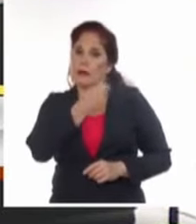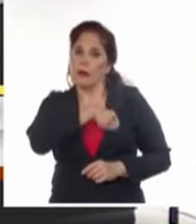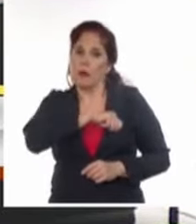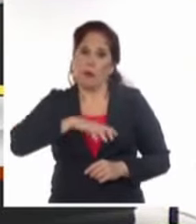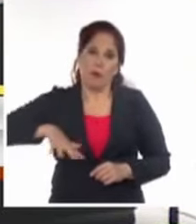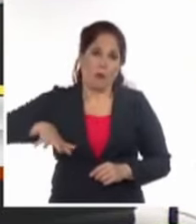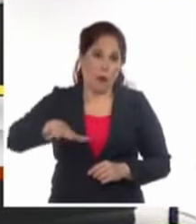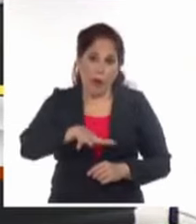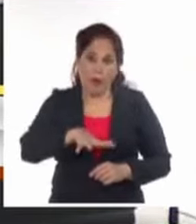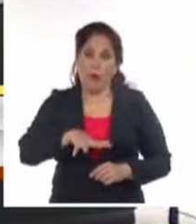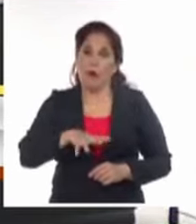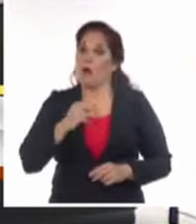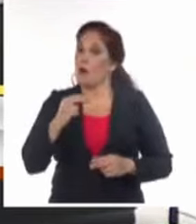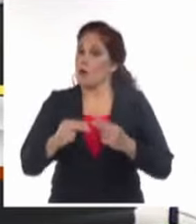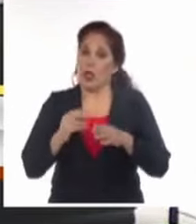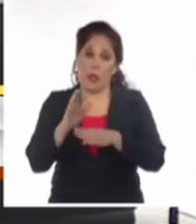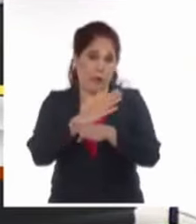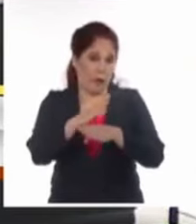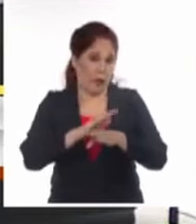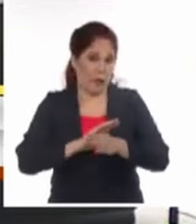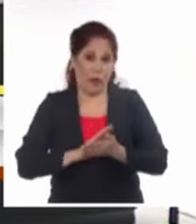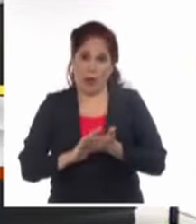y no se hace ninguna diferencia con él.